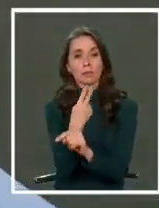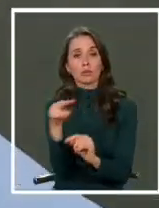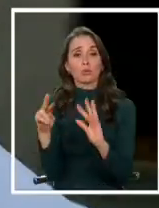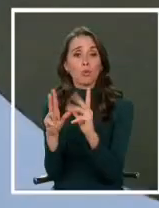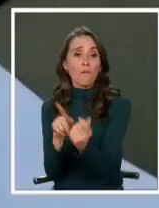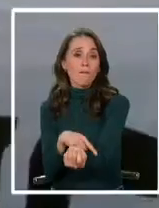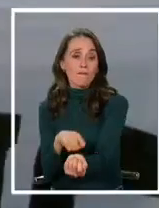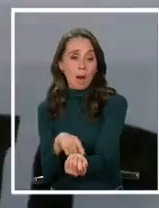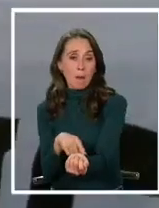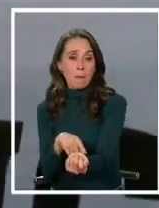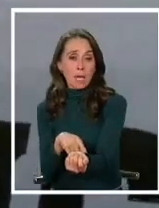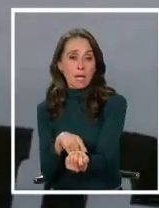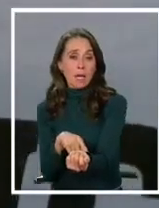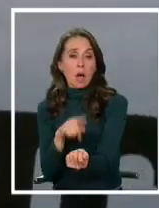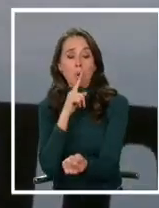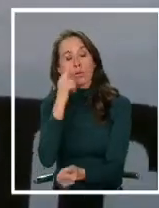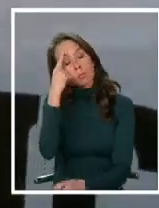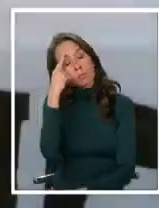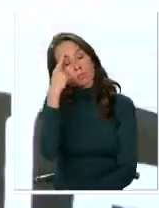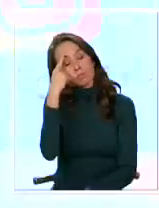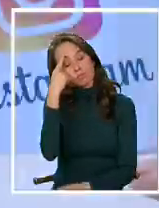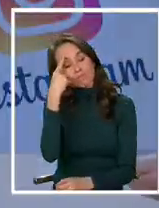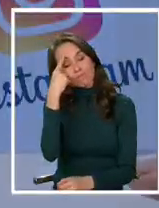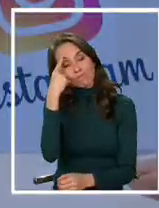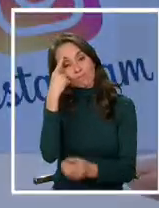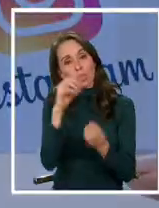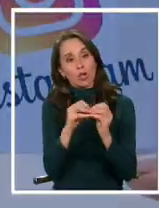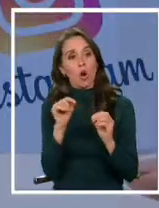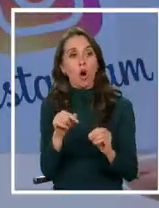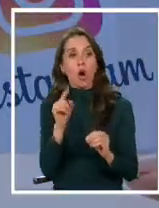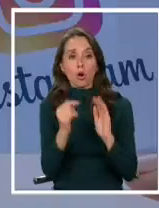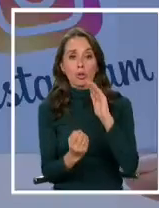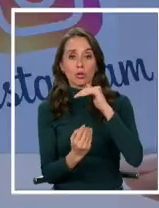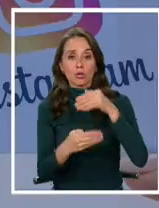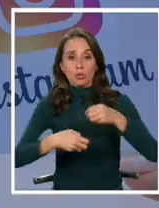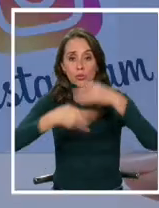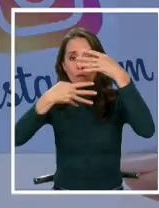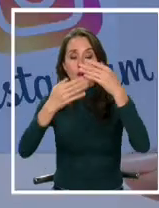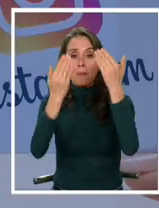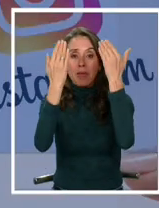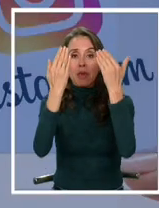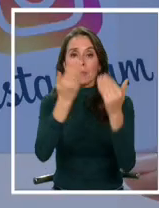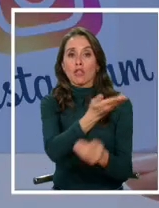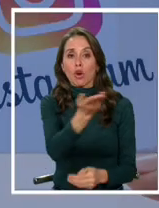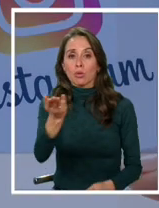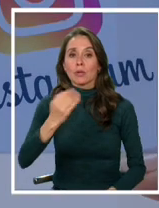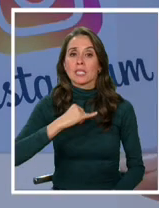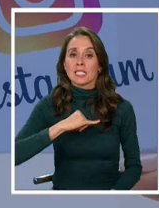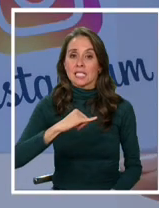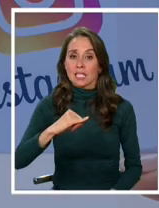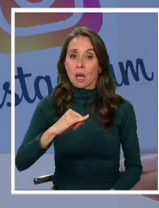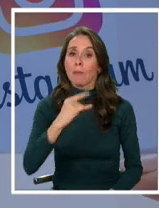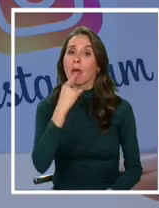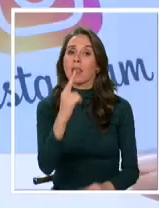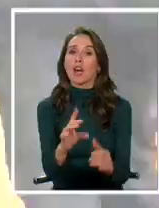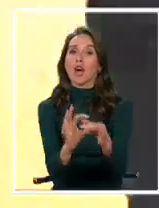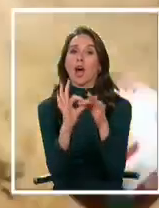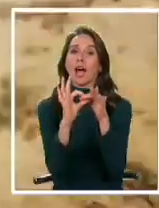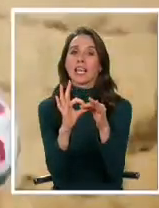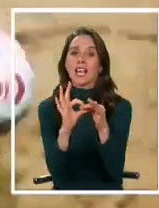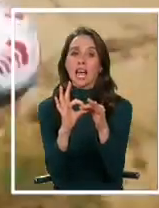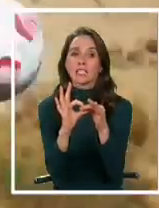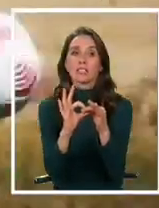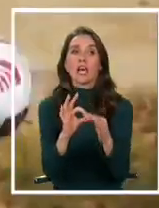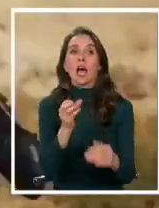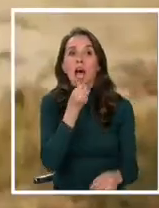familia y llegó a una conclusión hoy toca despedirme de ustedes y como siempre lo hago dando las gracias